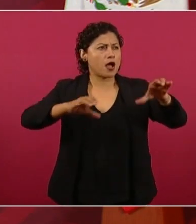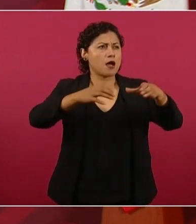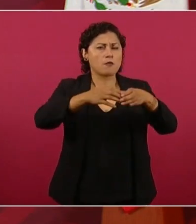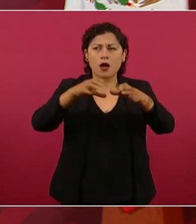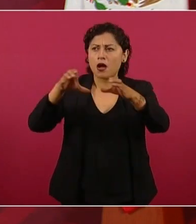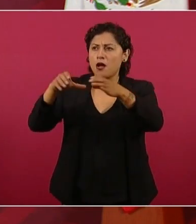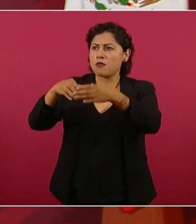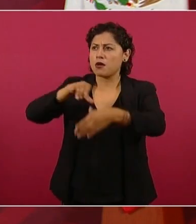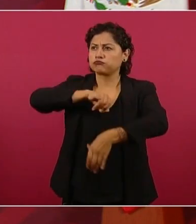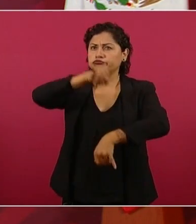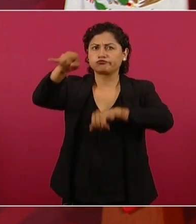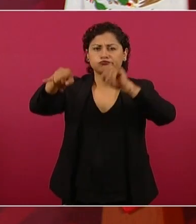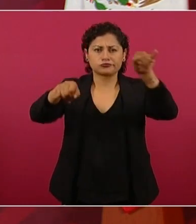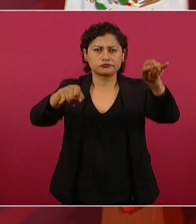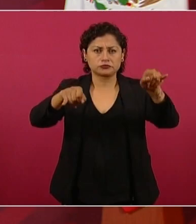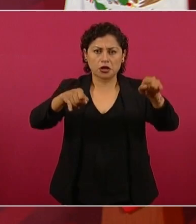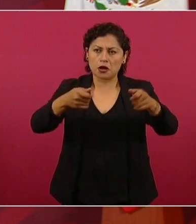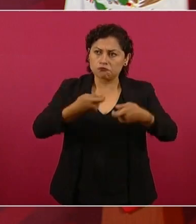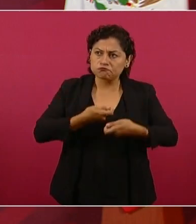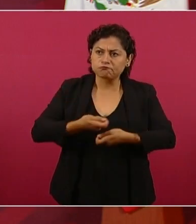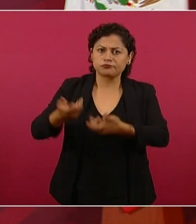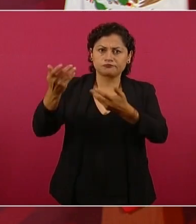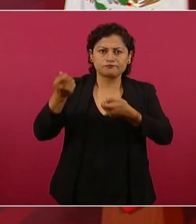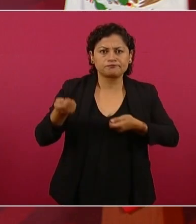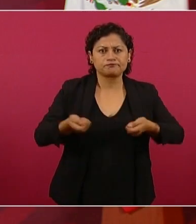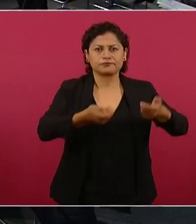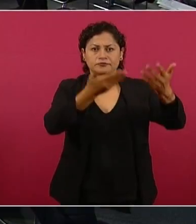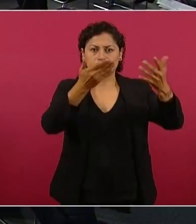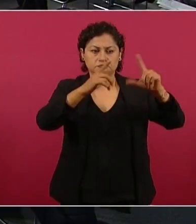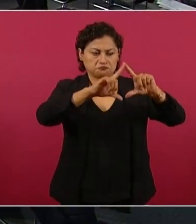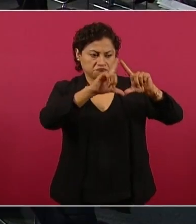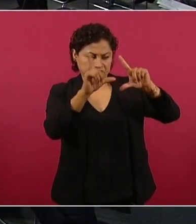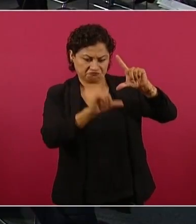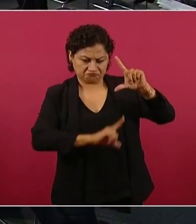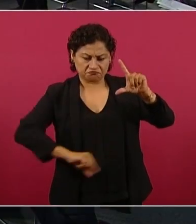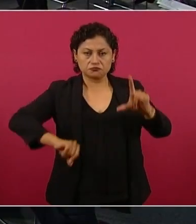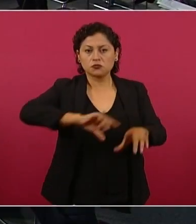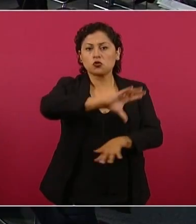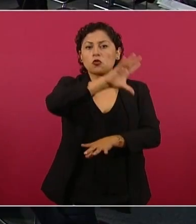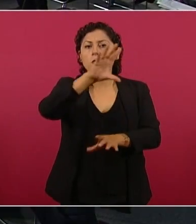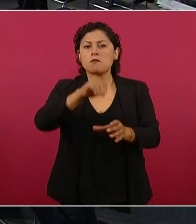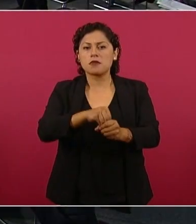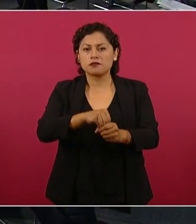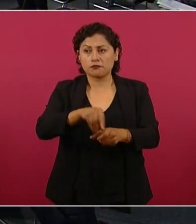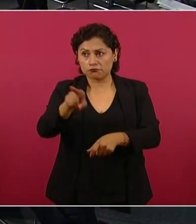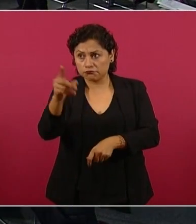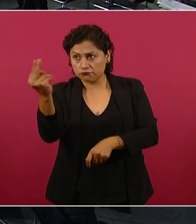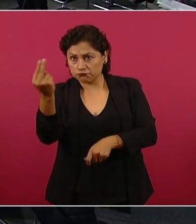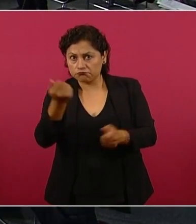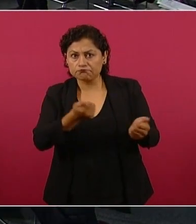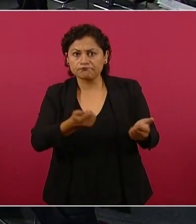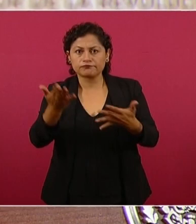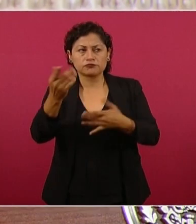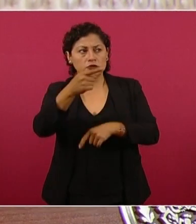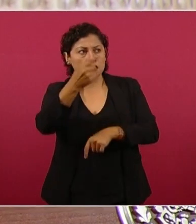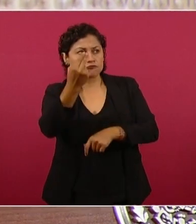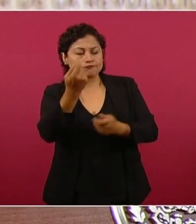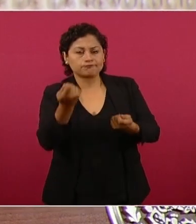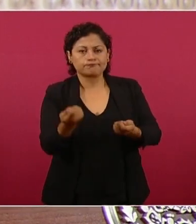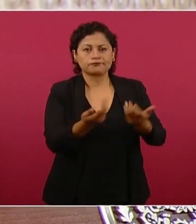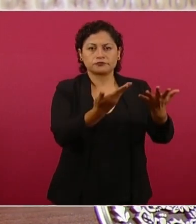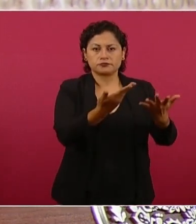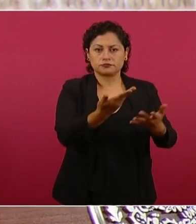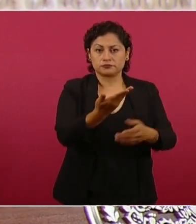apartado rincón de nuestro país, donde se requieran. Es un desafío, como lo